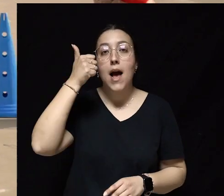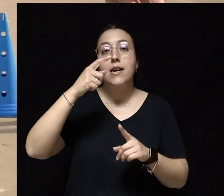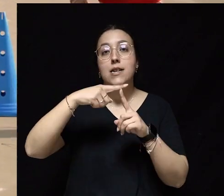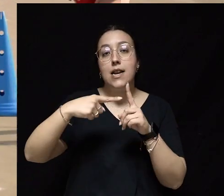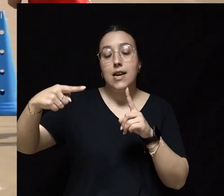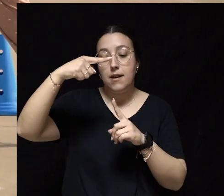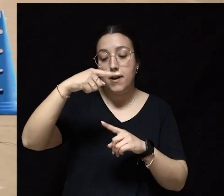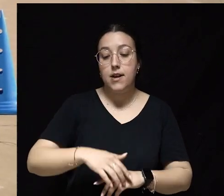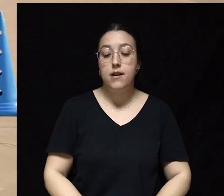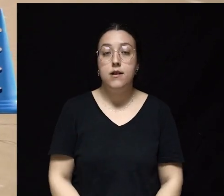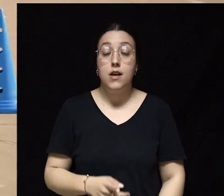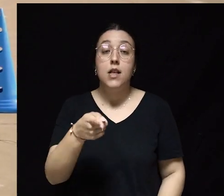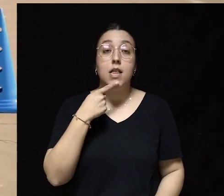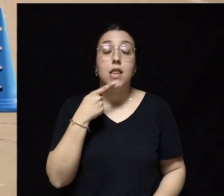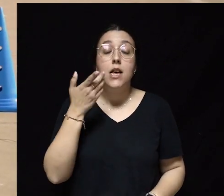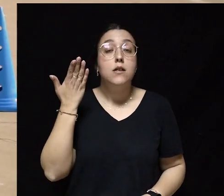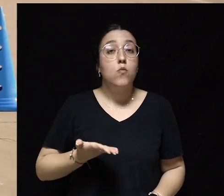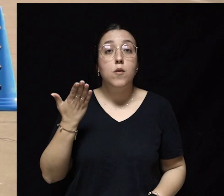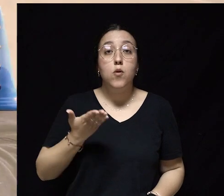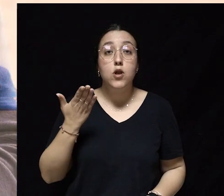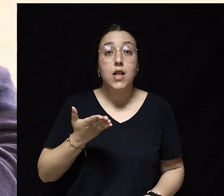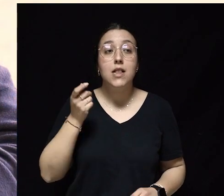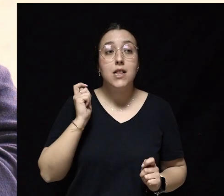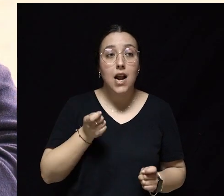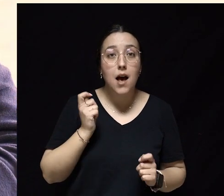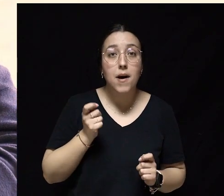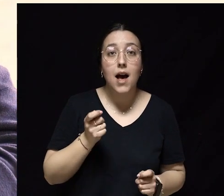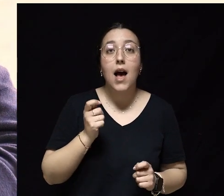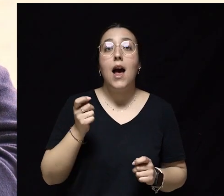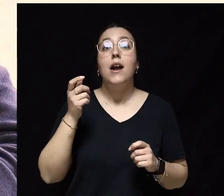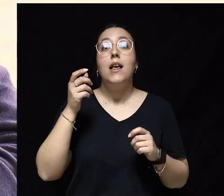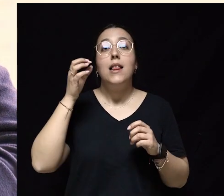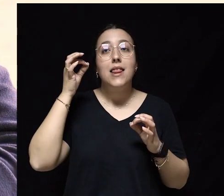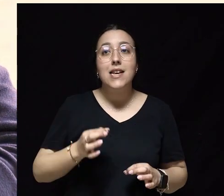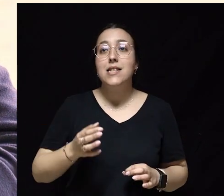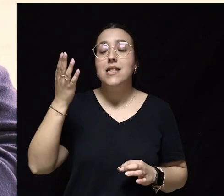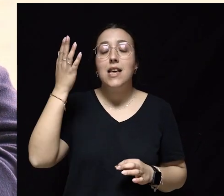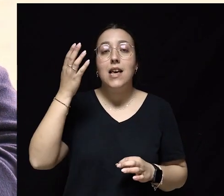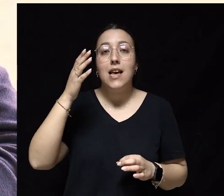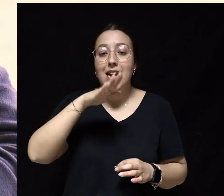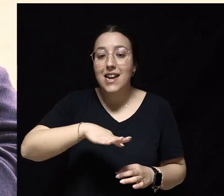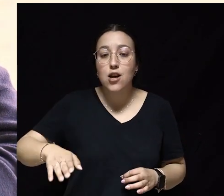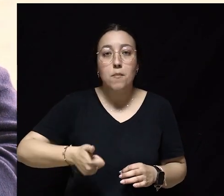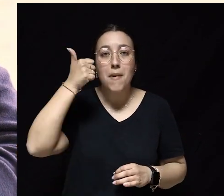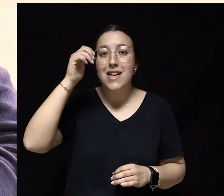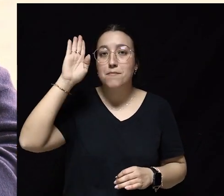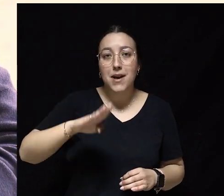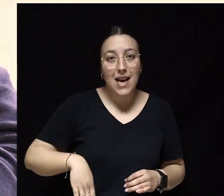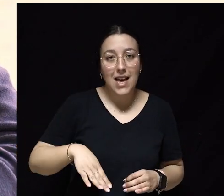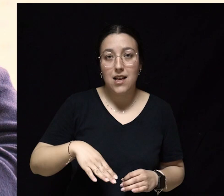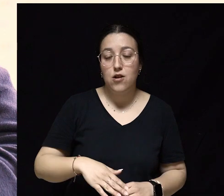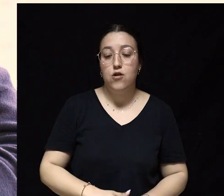de acceder en edad infantil al centro escolar. Es muy importante el trabajo que se está